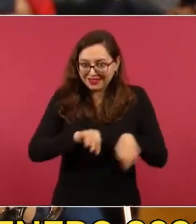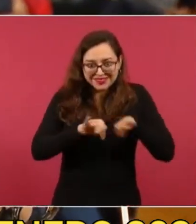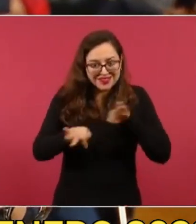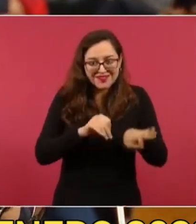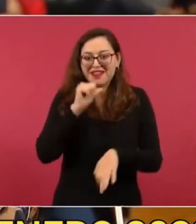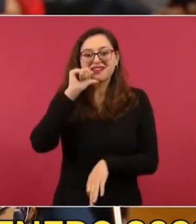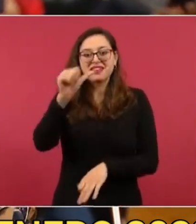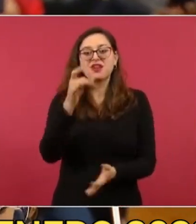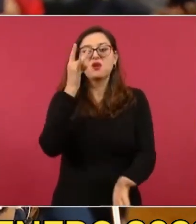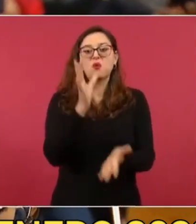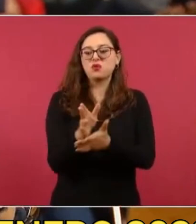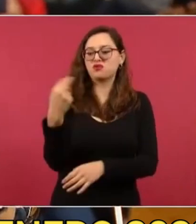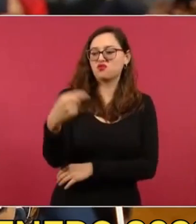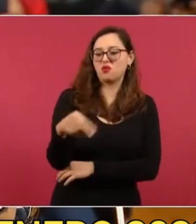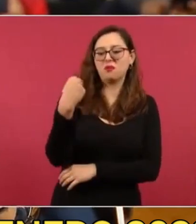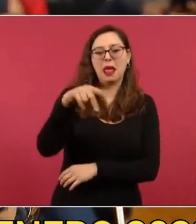trabajo, simplemente cobran.